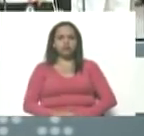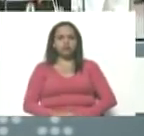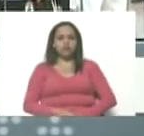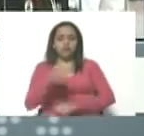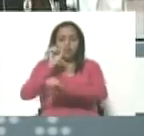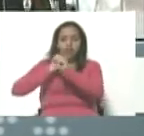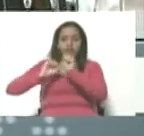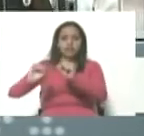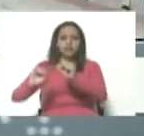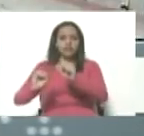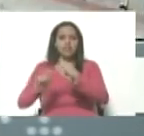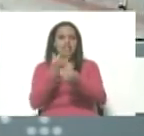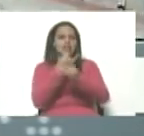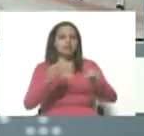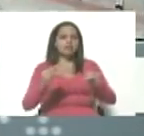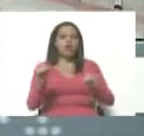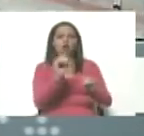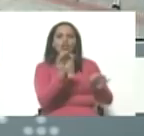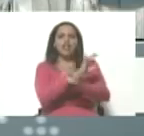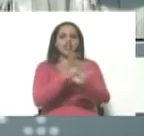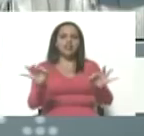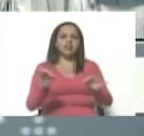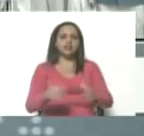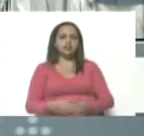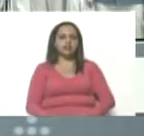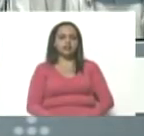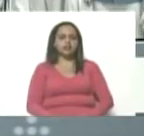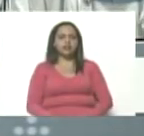combativa, independencia o nada.